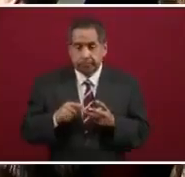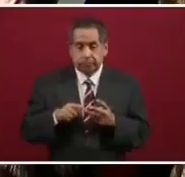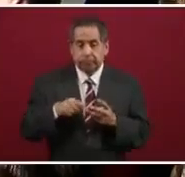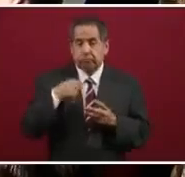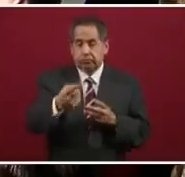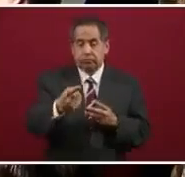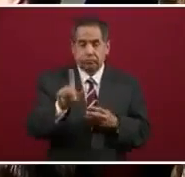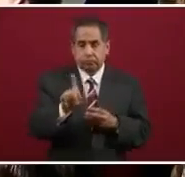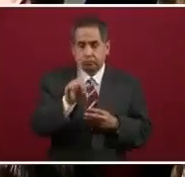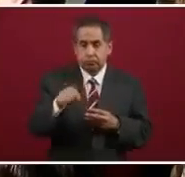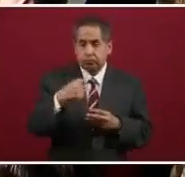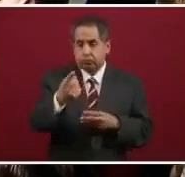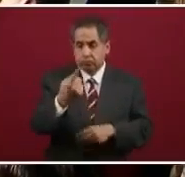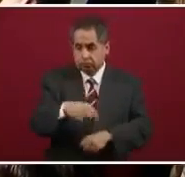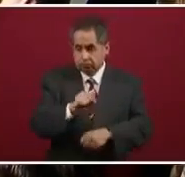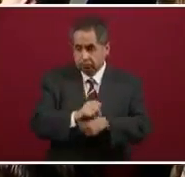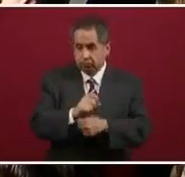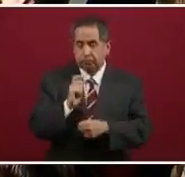otro lunes, pues se va a cumplir